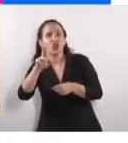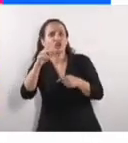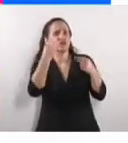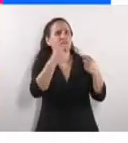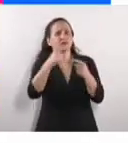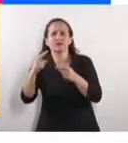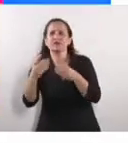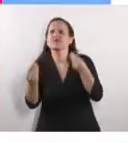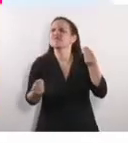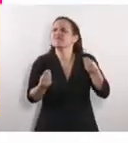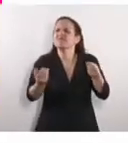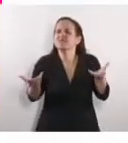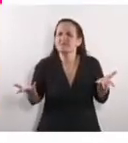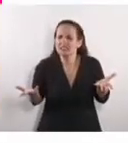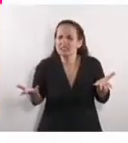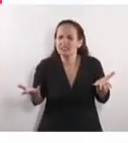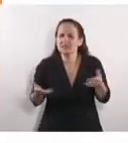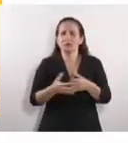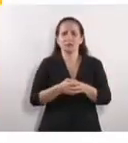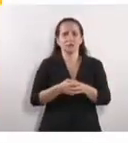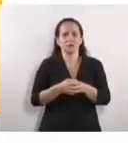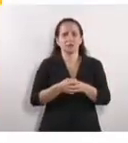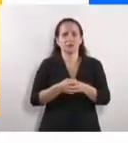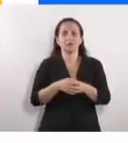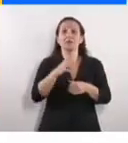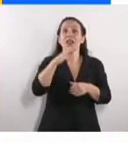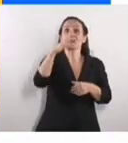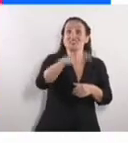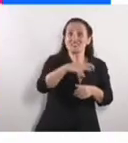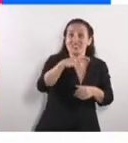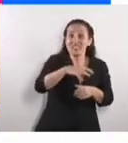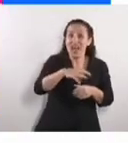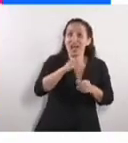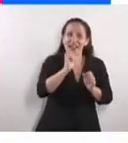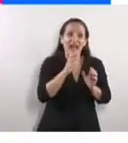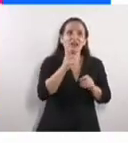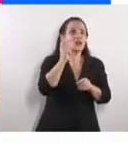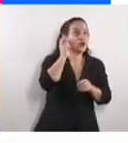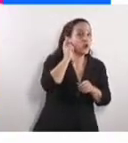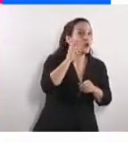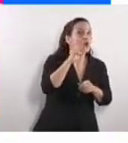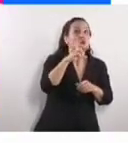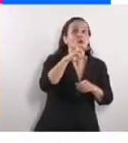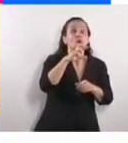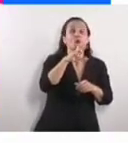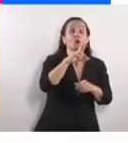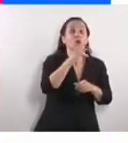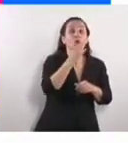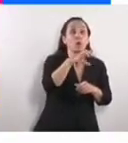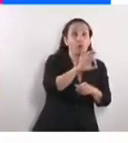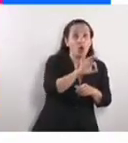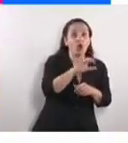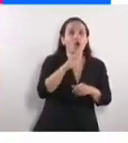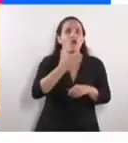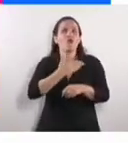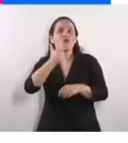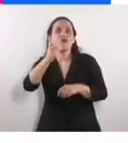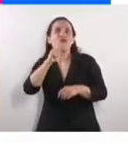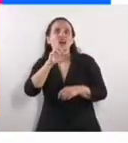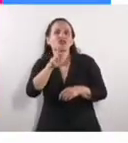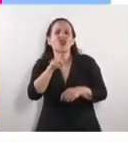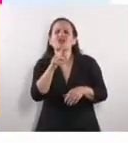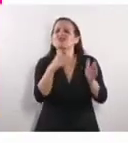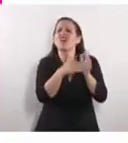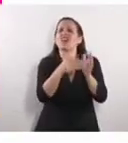factor sanguíneos? Cada tipo de sangre tiene un grupo y un factor que se determinan según ésta tenga o